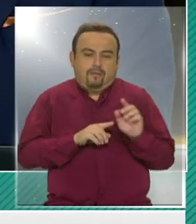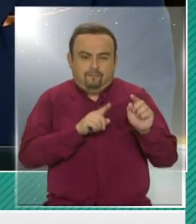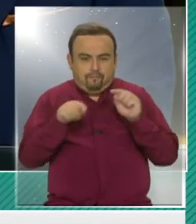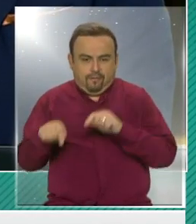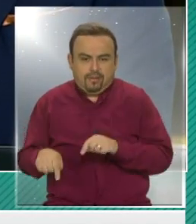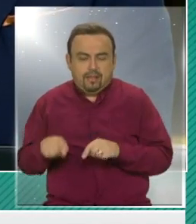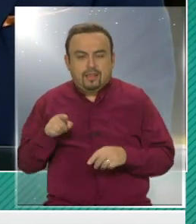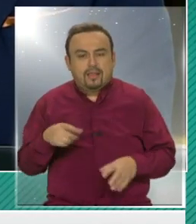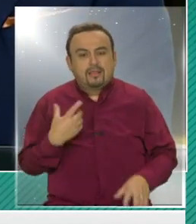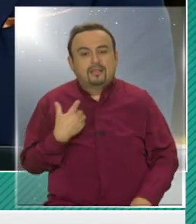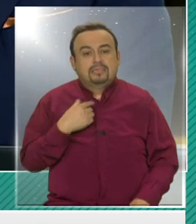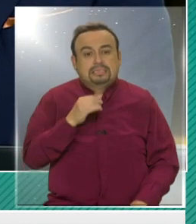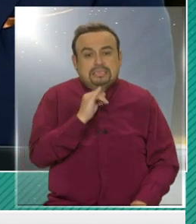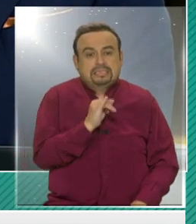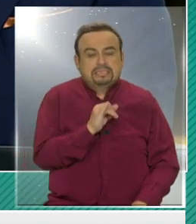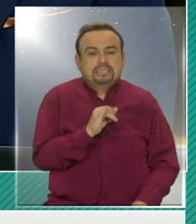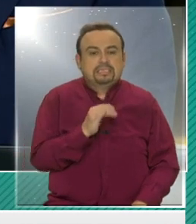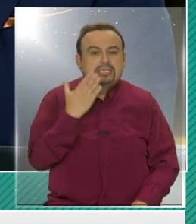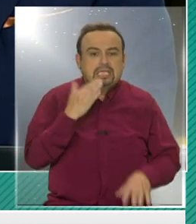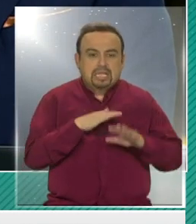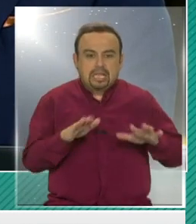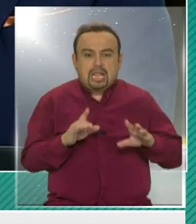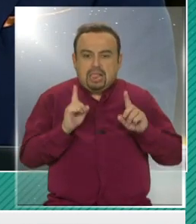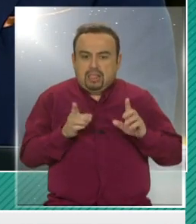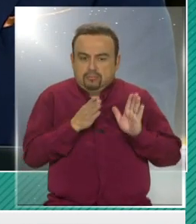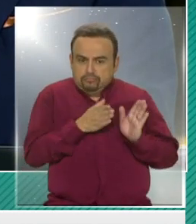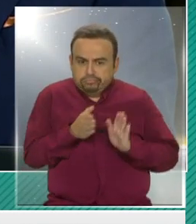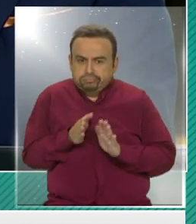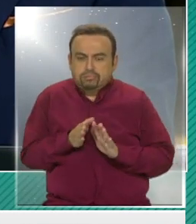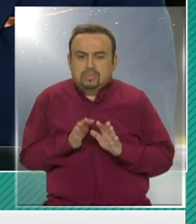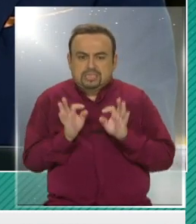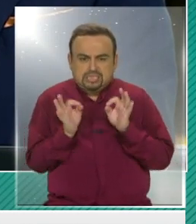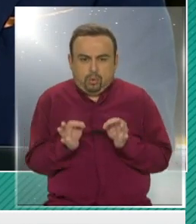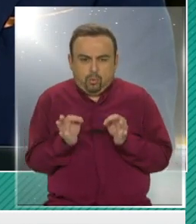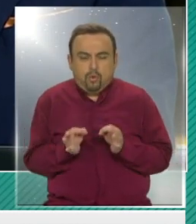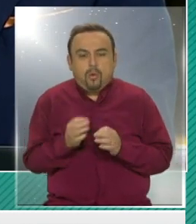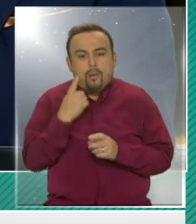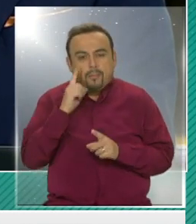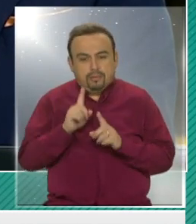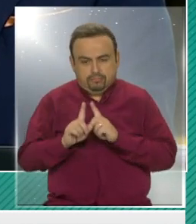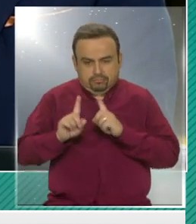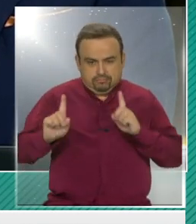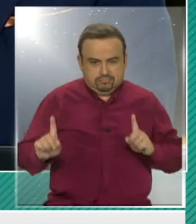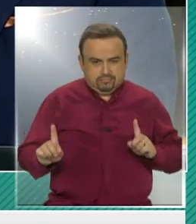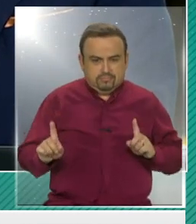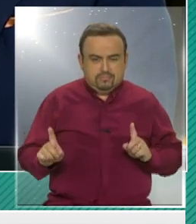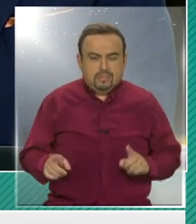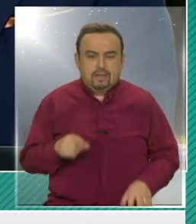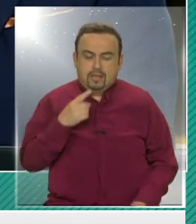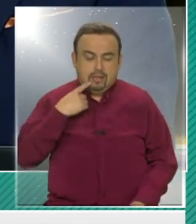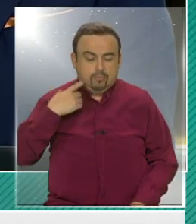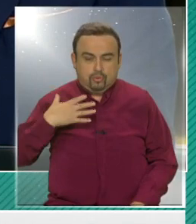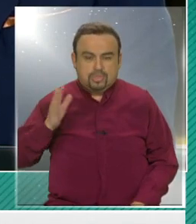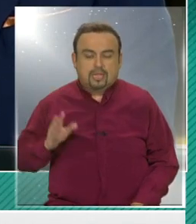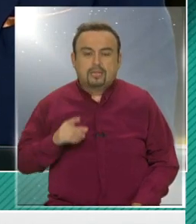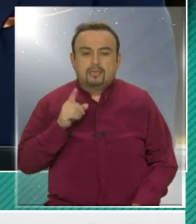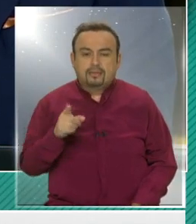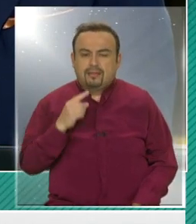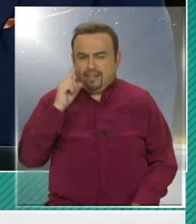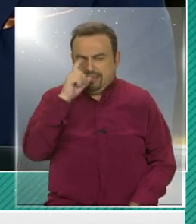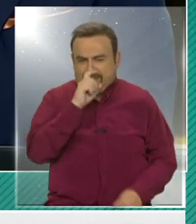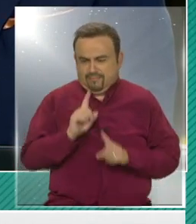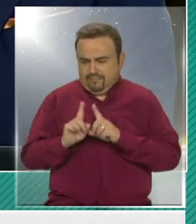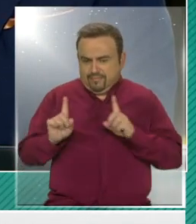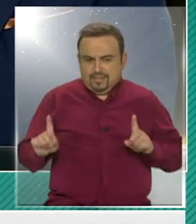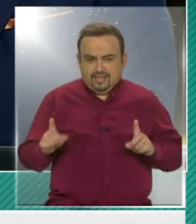tomando en cuenta que efectivamente la idea es hacerlo con las medidas sanitarias pertinentes problemas con un distanciamiento social que es clave que difícil